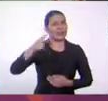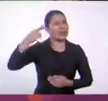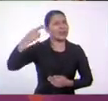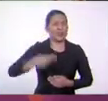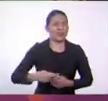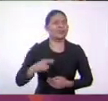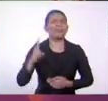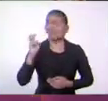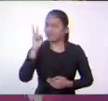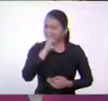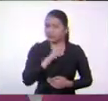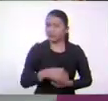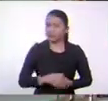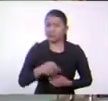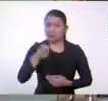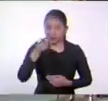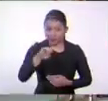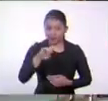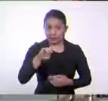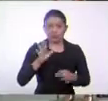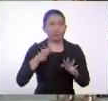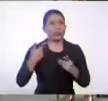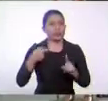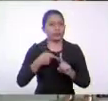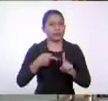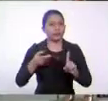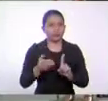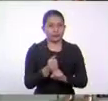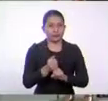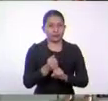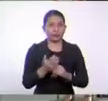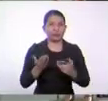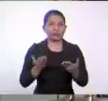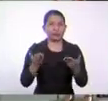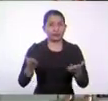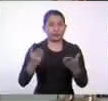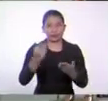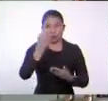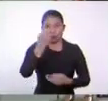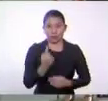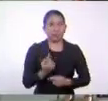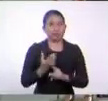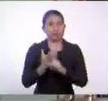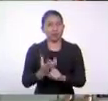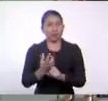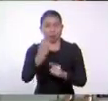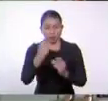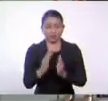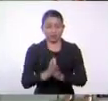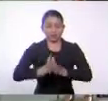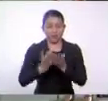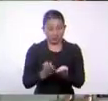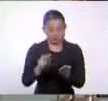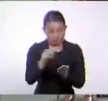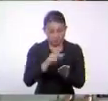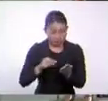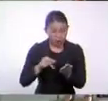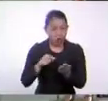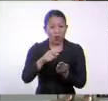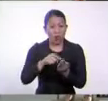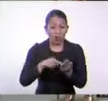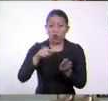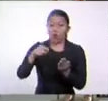adversos. Esto con la intención de dotar al personaje y al lector de algo que posea